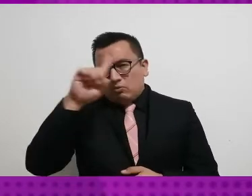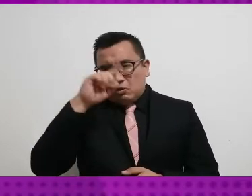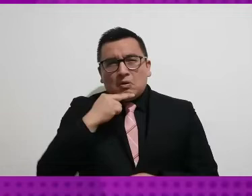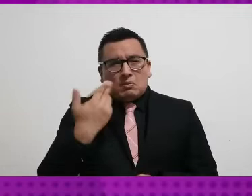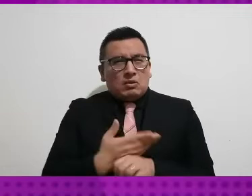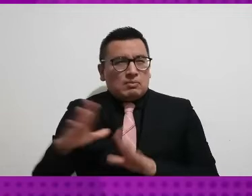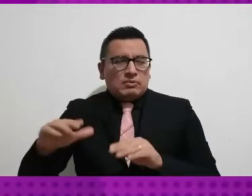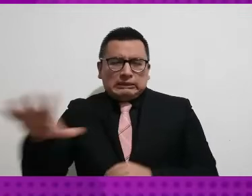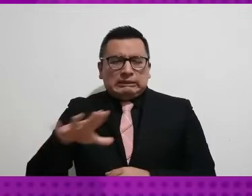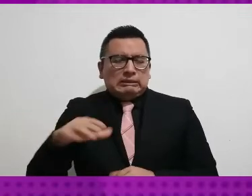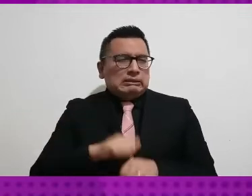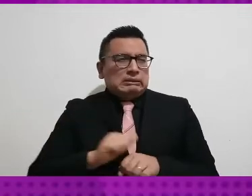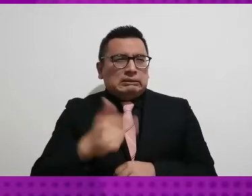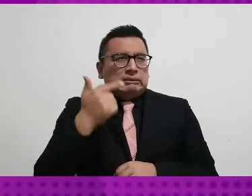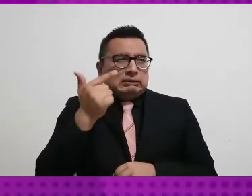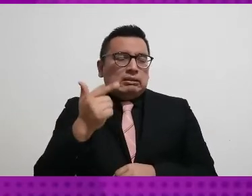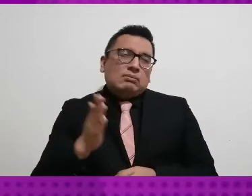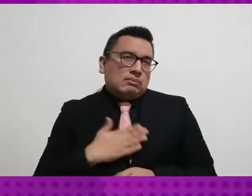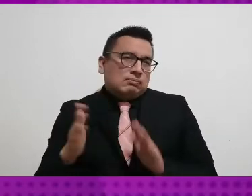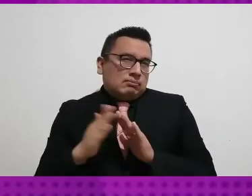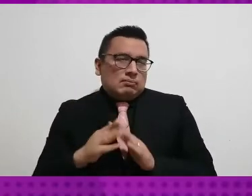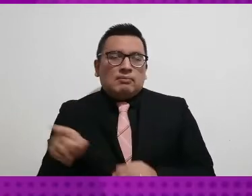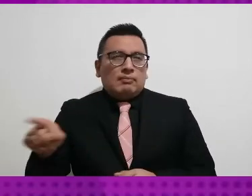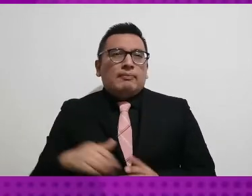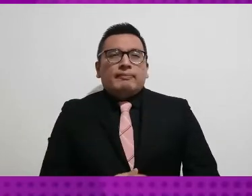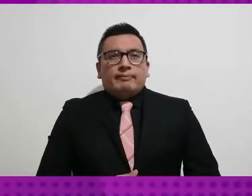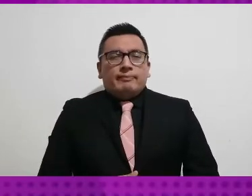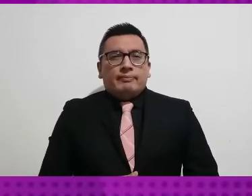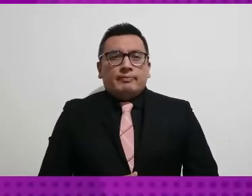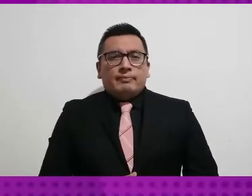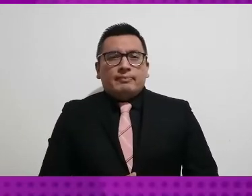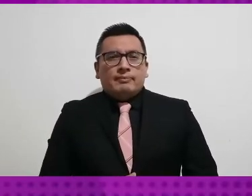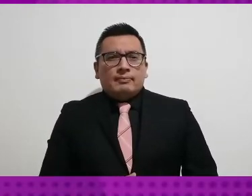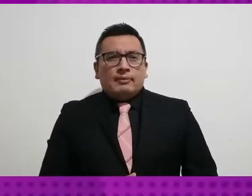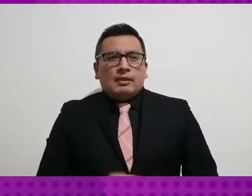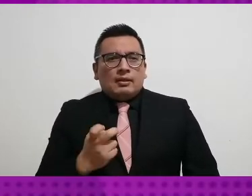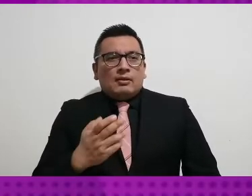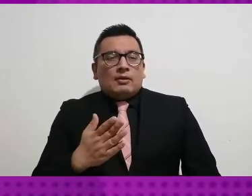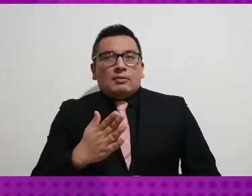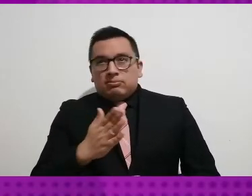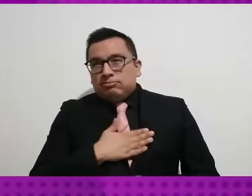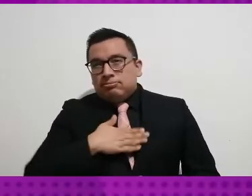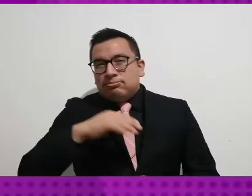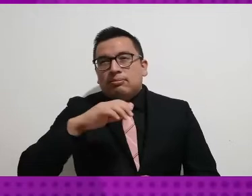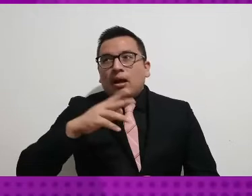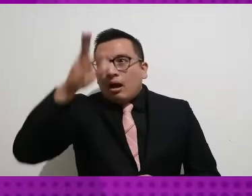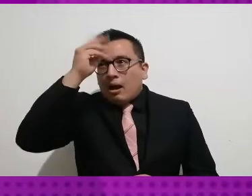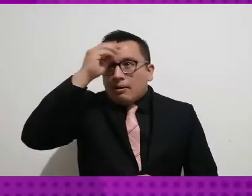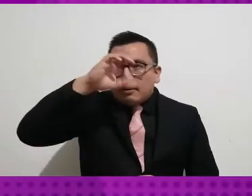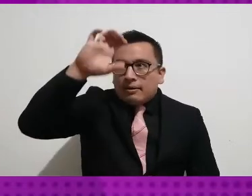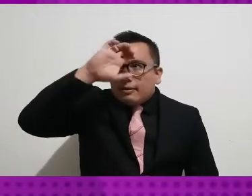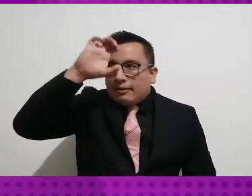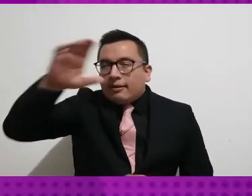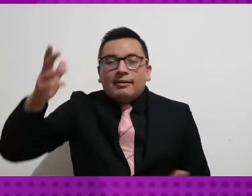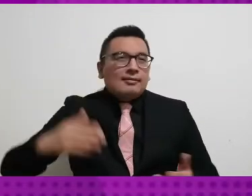consejero distrital en el Distrito 7, que es donde yo vivo. Entonces, ahí fue como mi experiencia en esta parte,